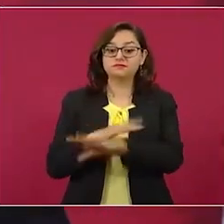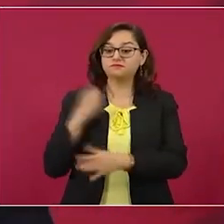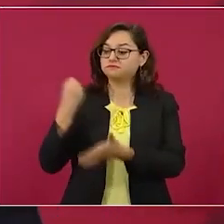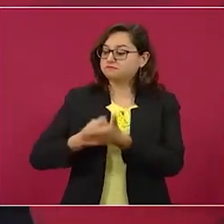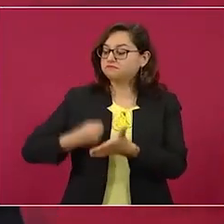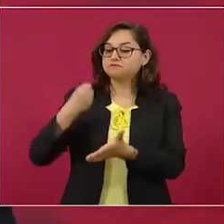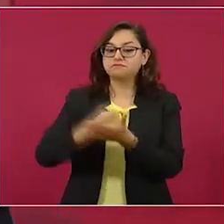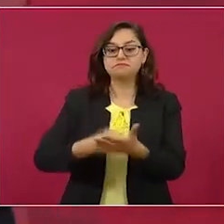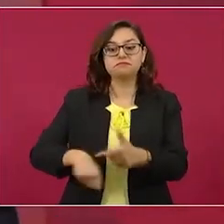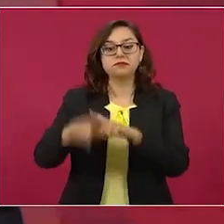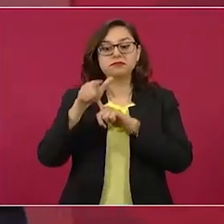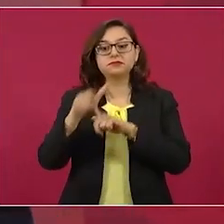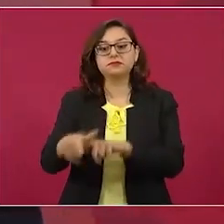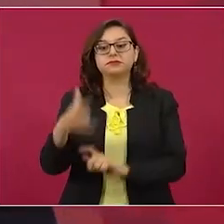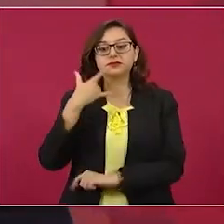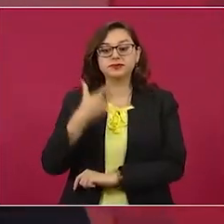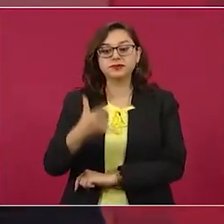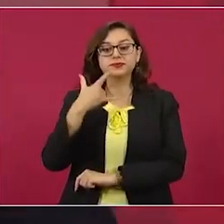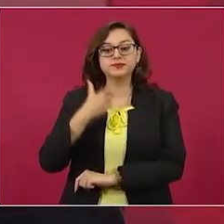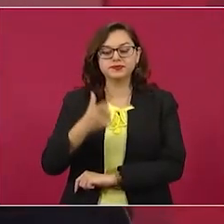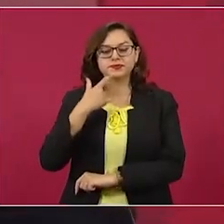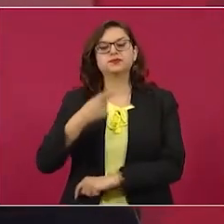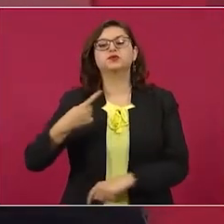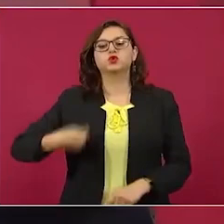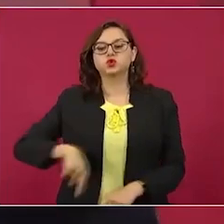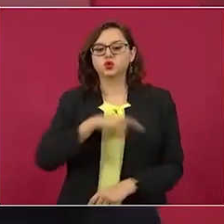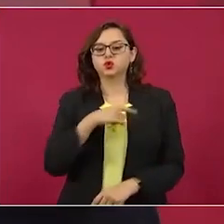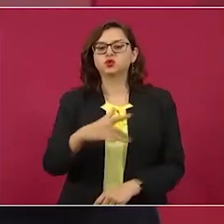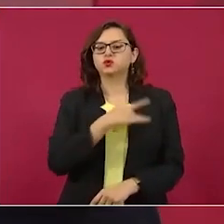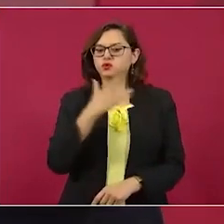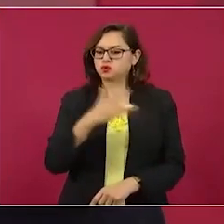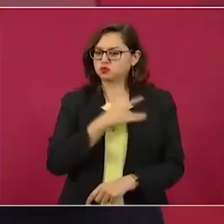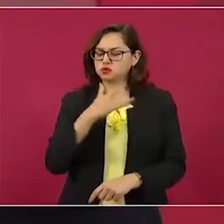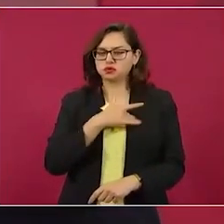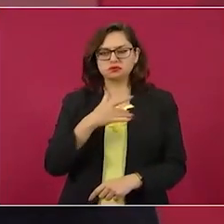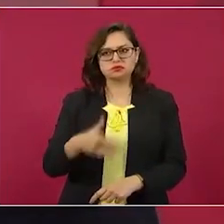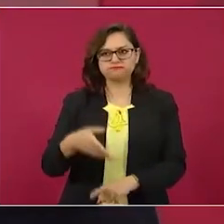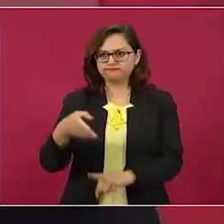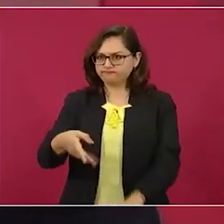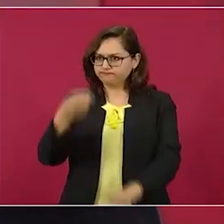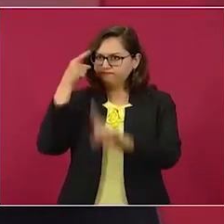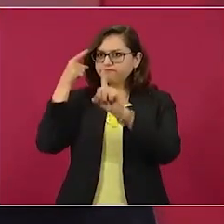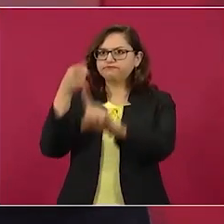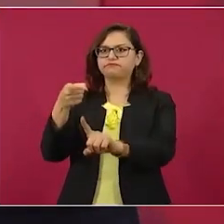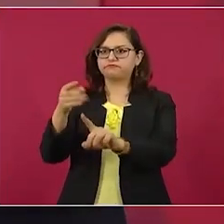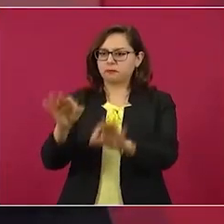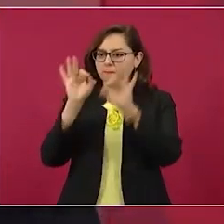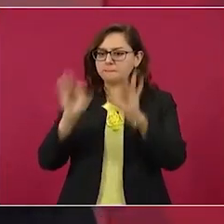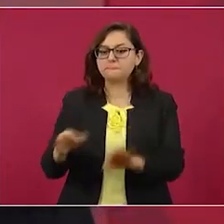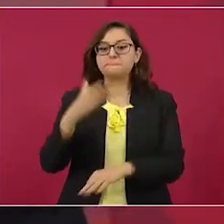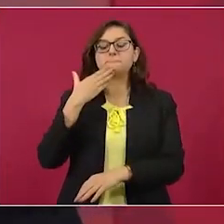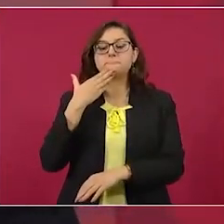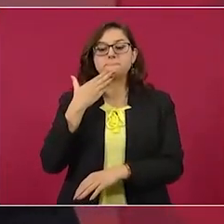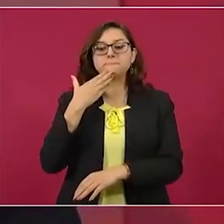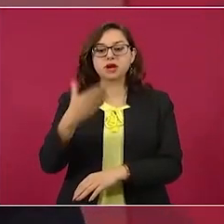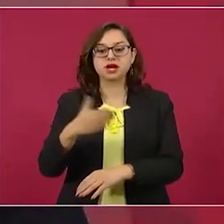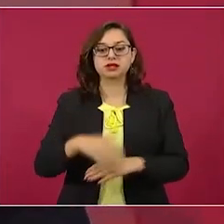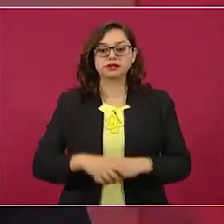completamente convencidos de que vamos en el camino correcto. Tan es así